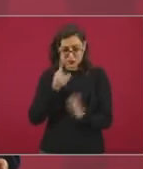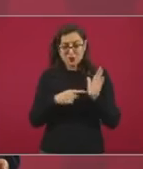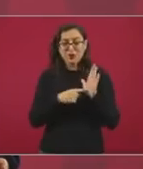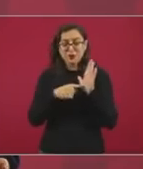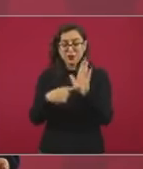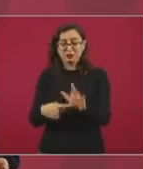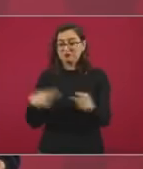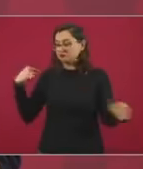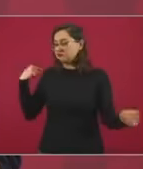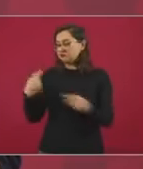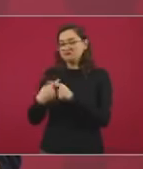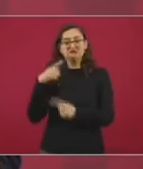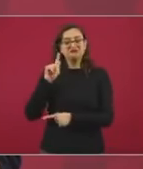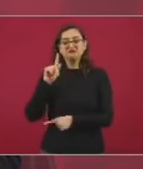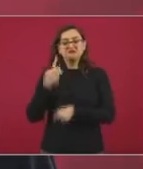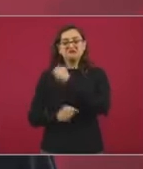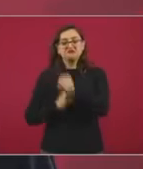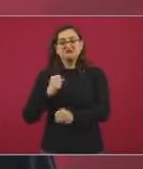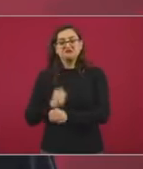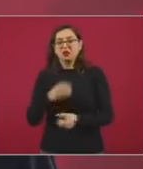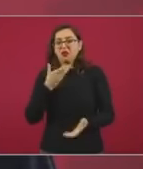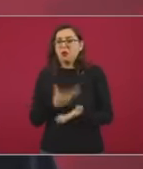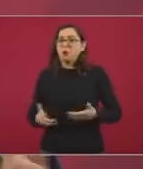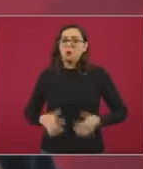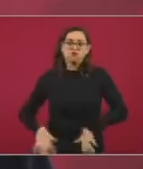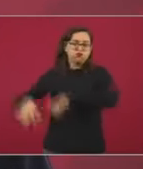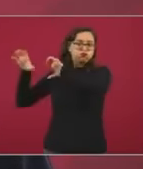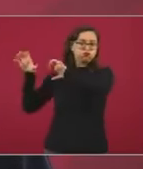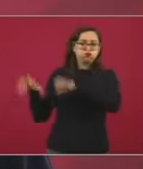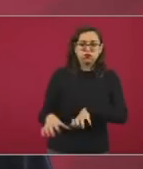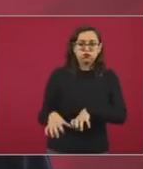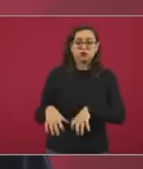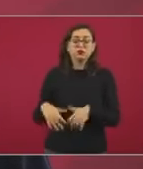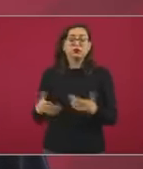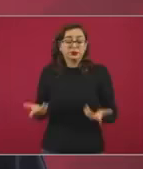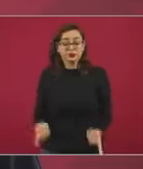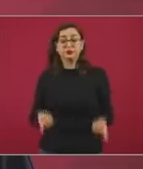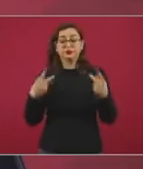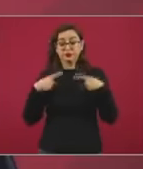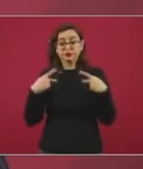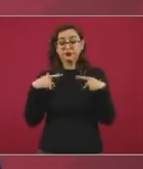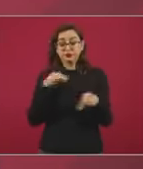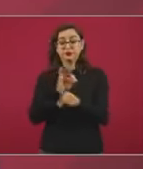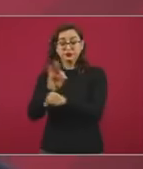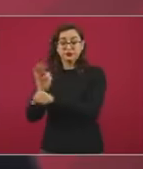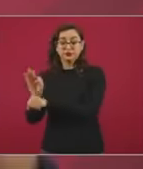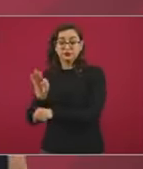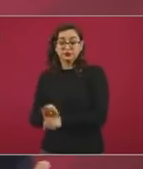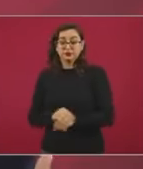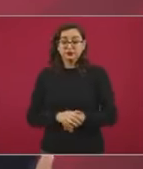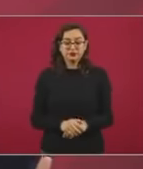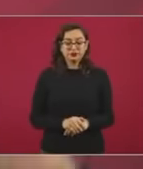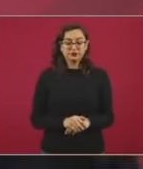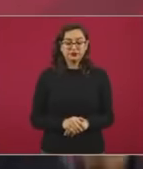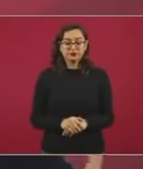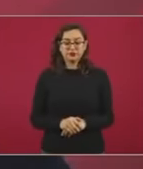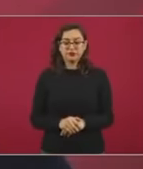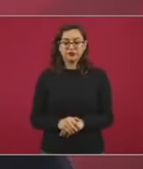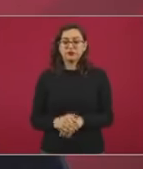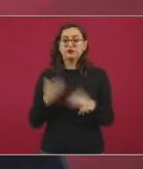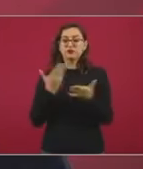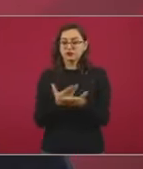en los últimos 70 años. Y la gente se protegió. Ahora se hace